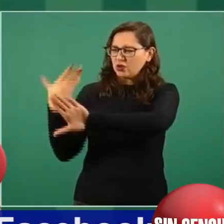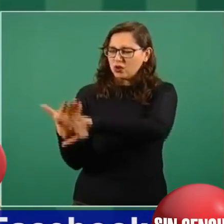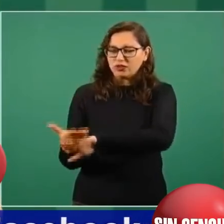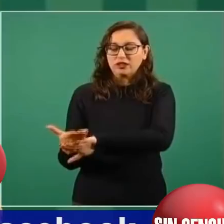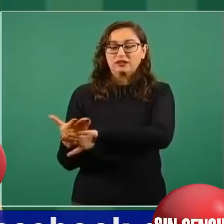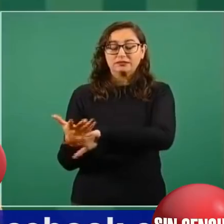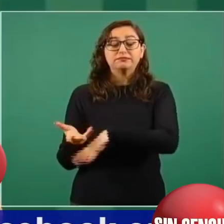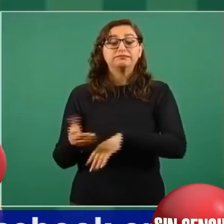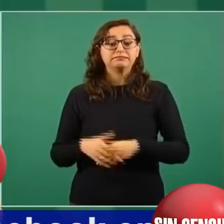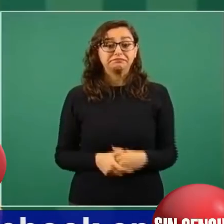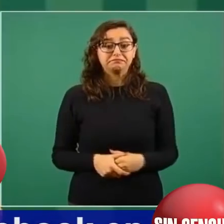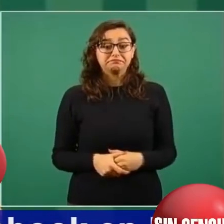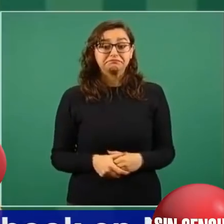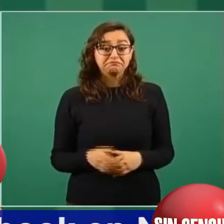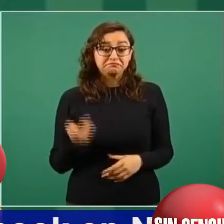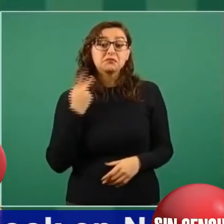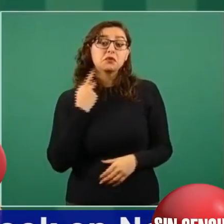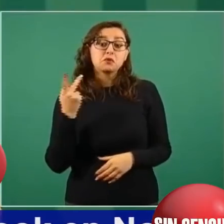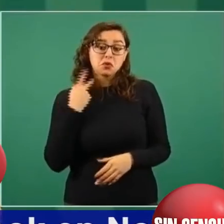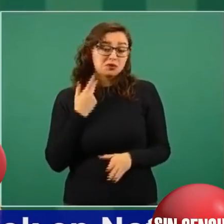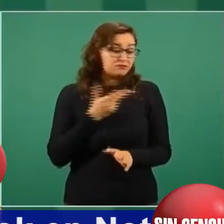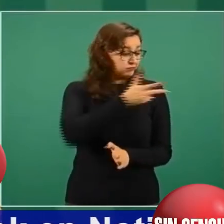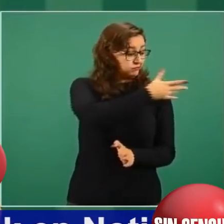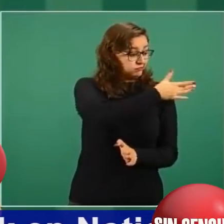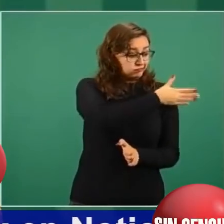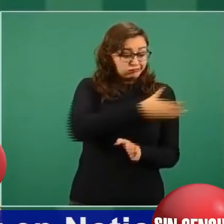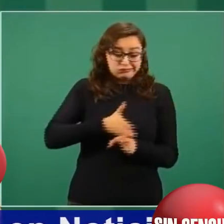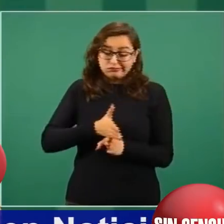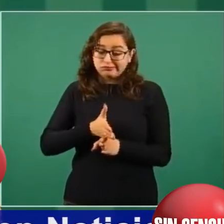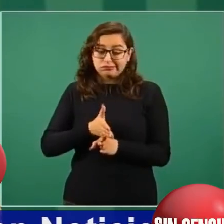Bueno, esa política ya no